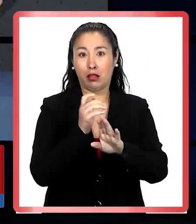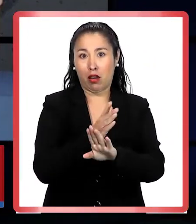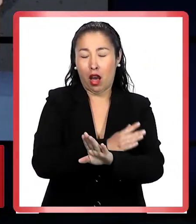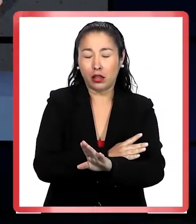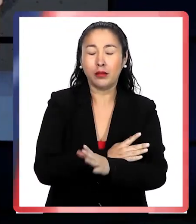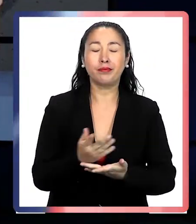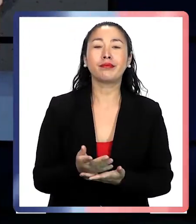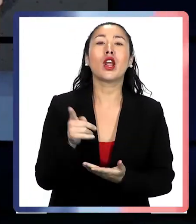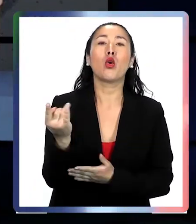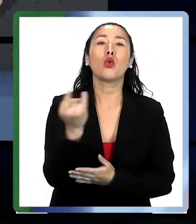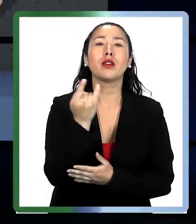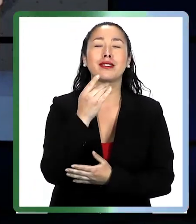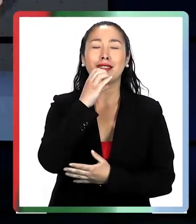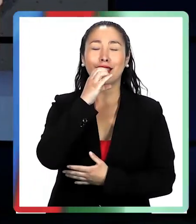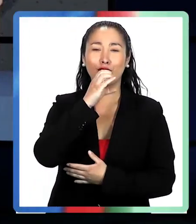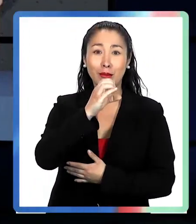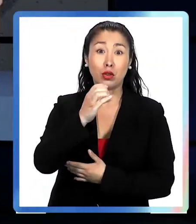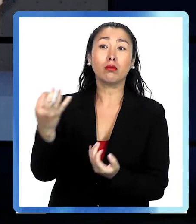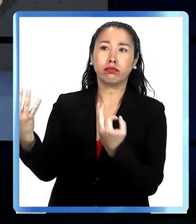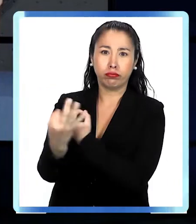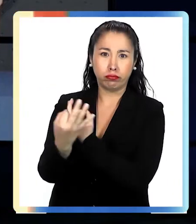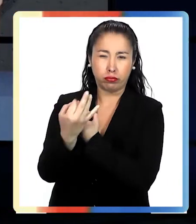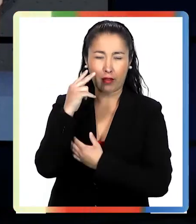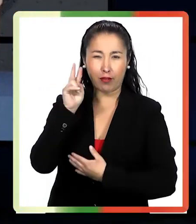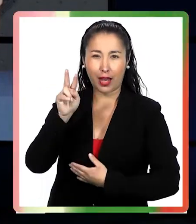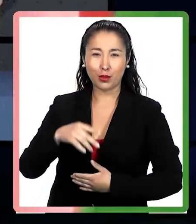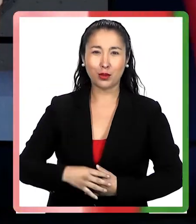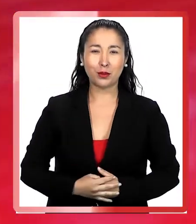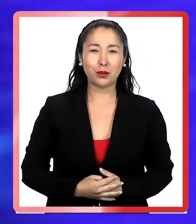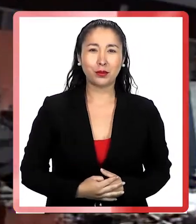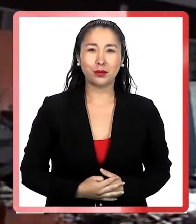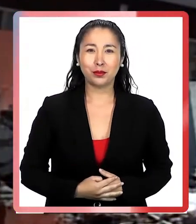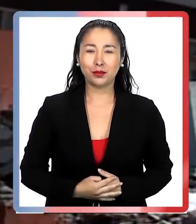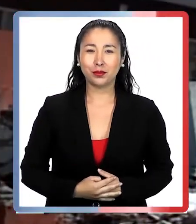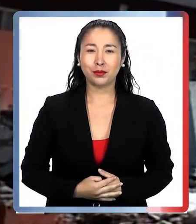las emergencias. TVU, Universidad de Concepción, nos explica.